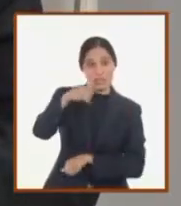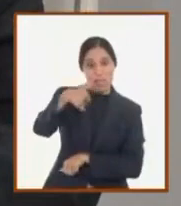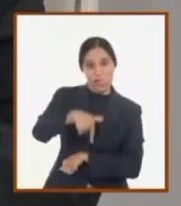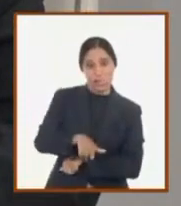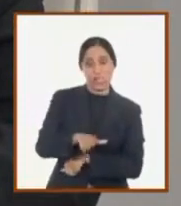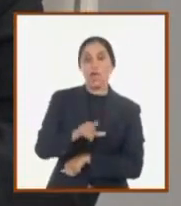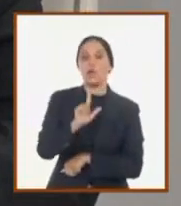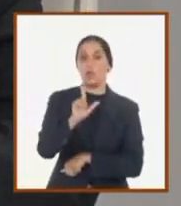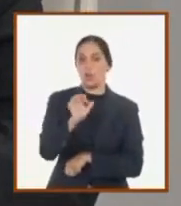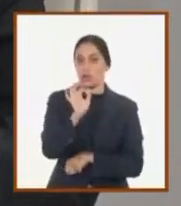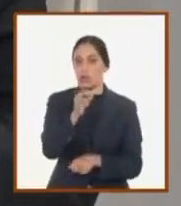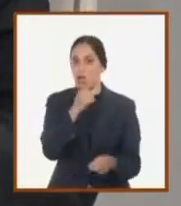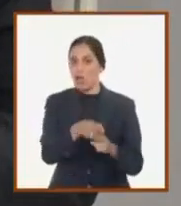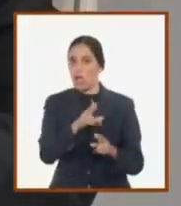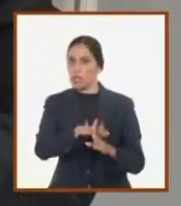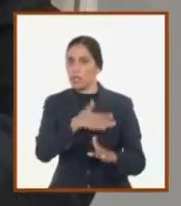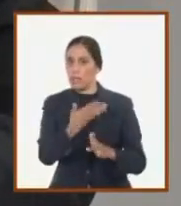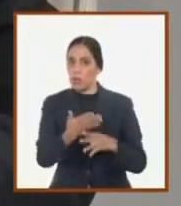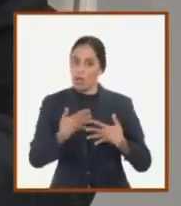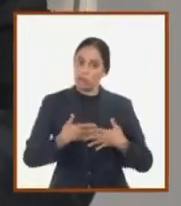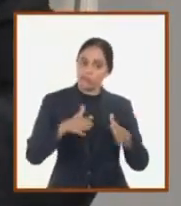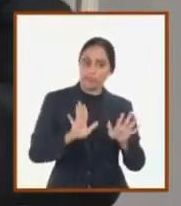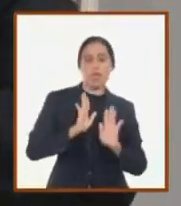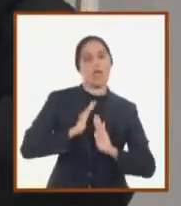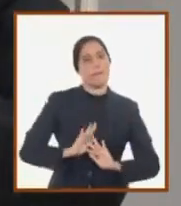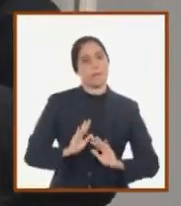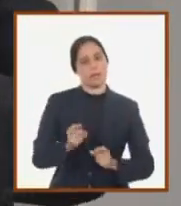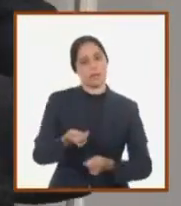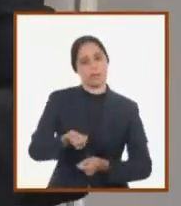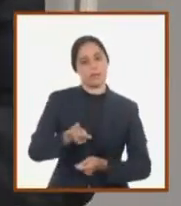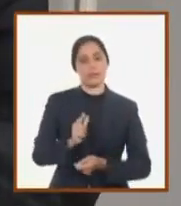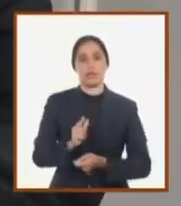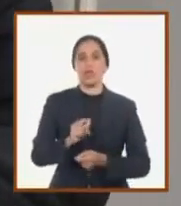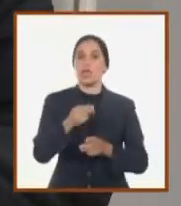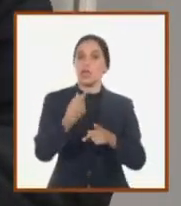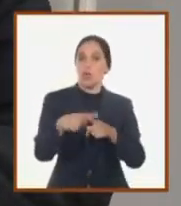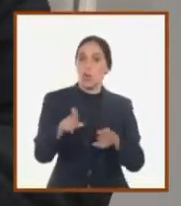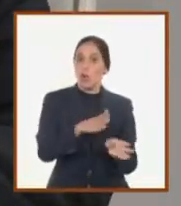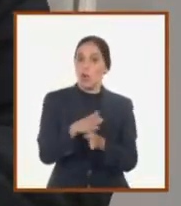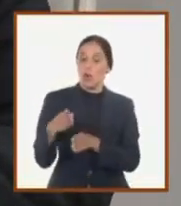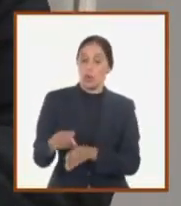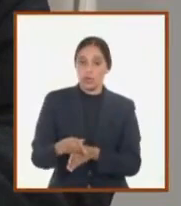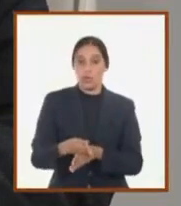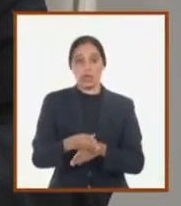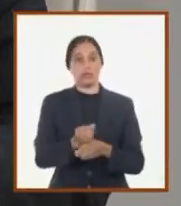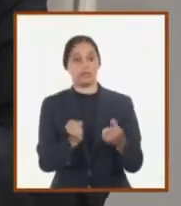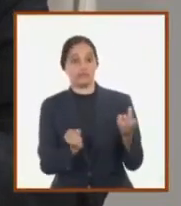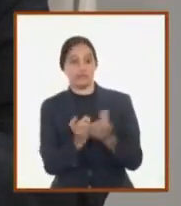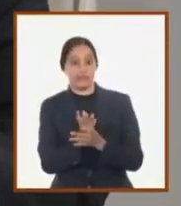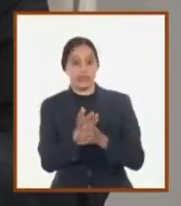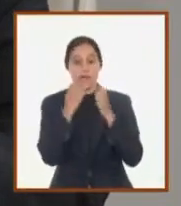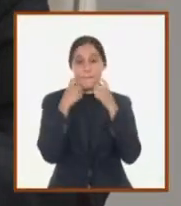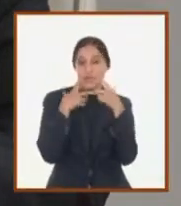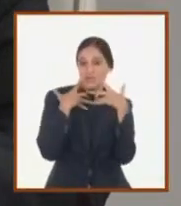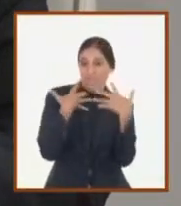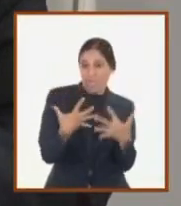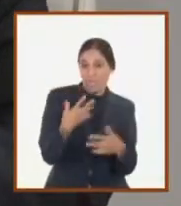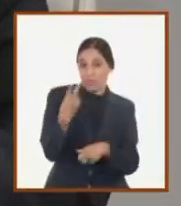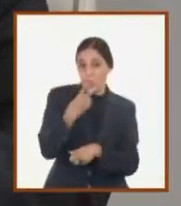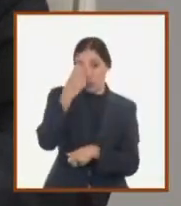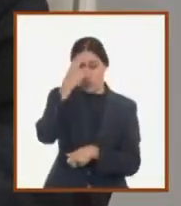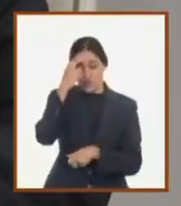ya estará al público la creación del Museo del primer frente tenemos en eso una importante